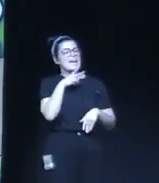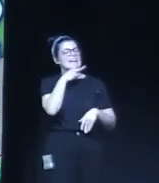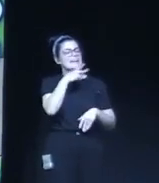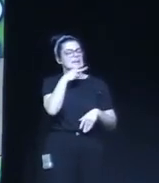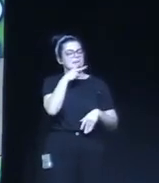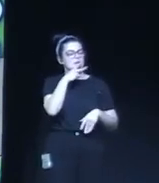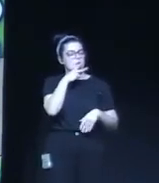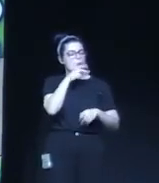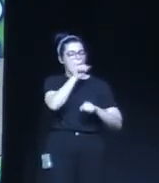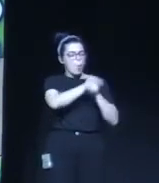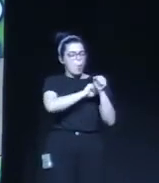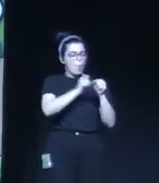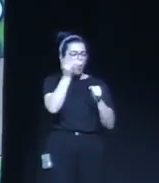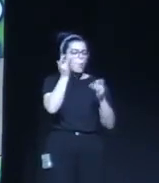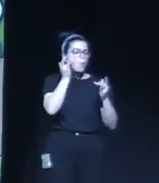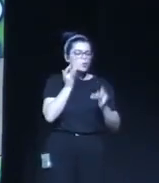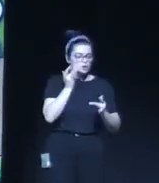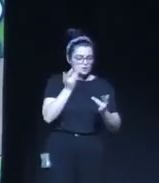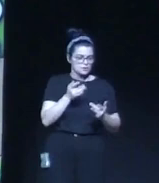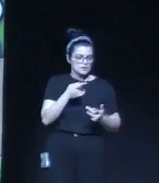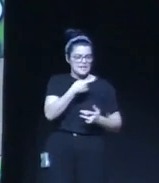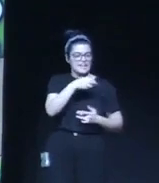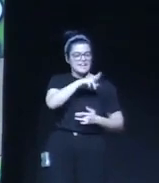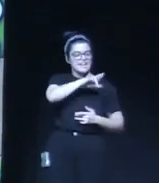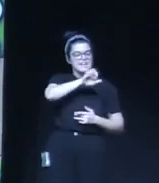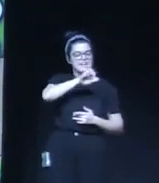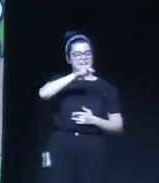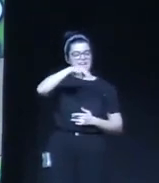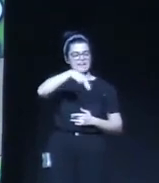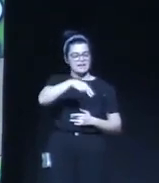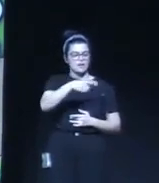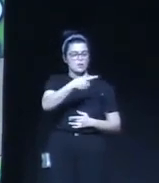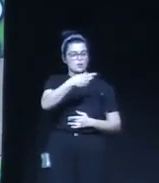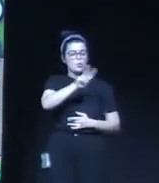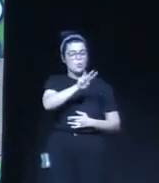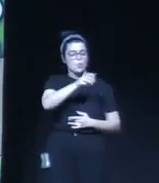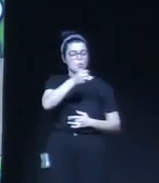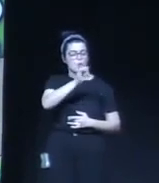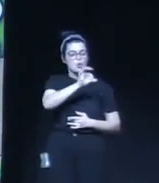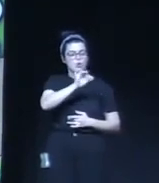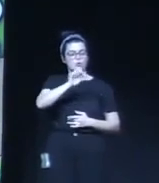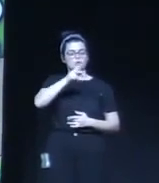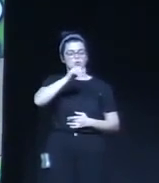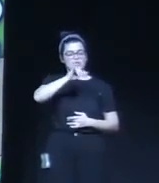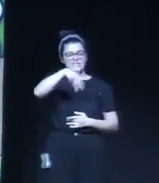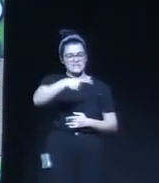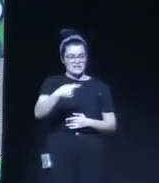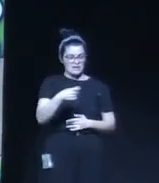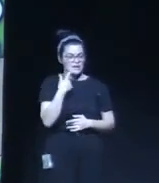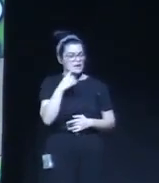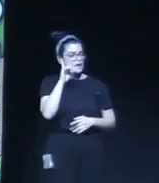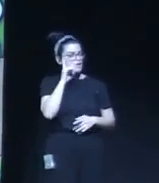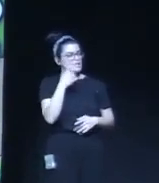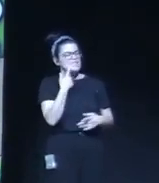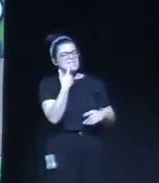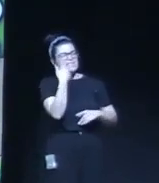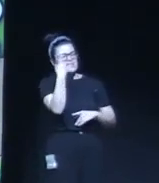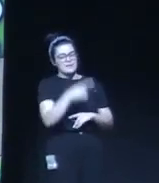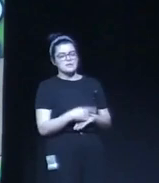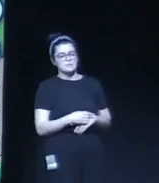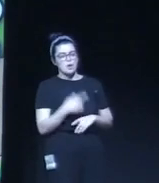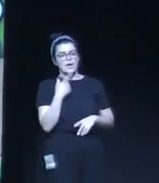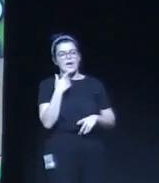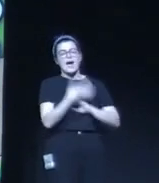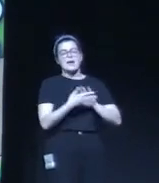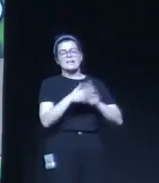es. Se habla ahora mucho de que muchas empresas sí. Están